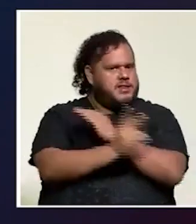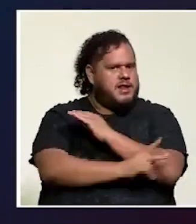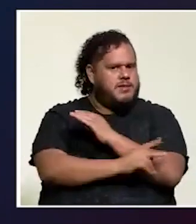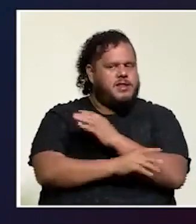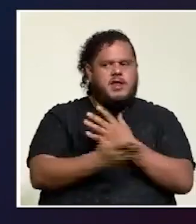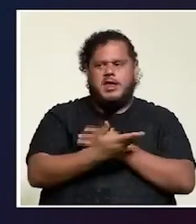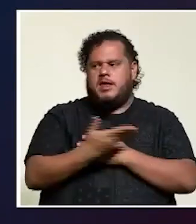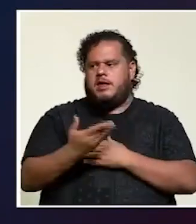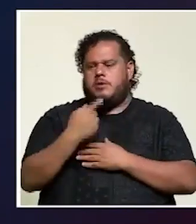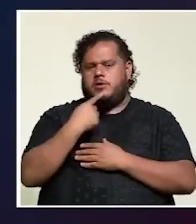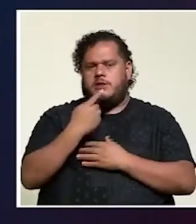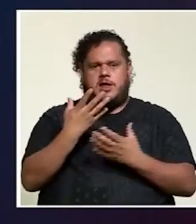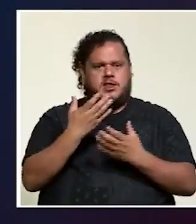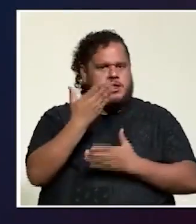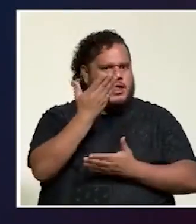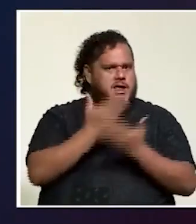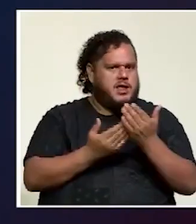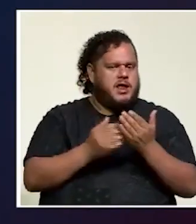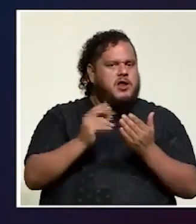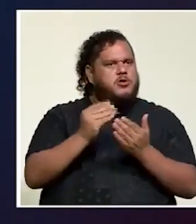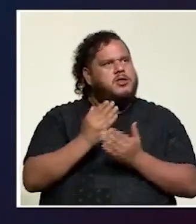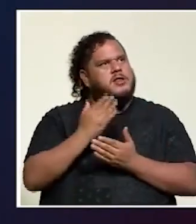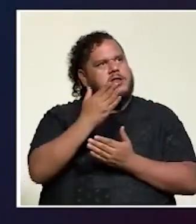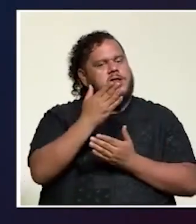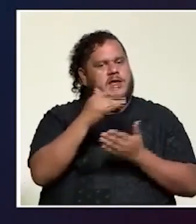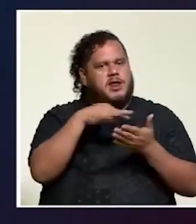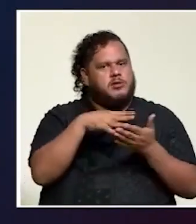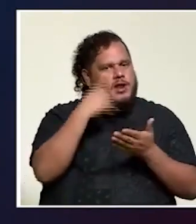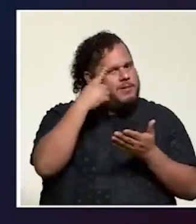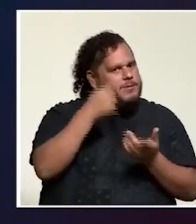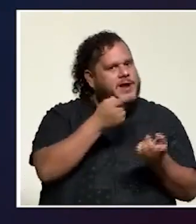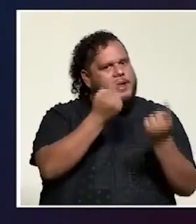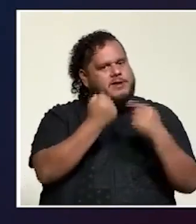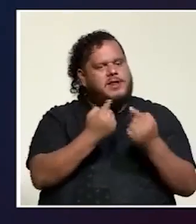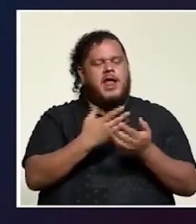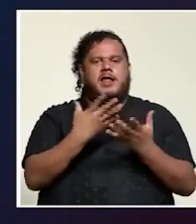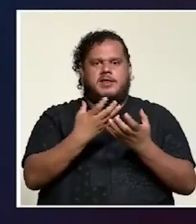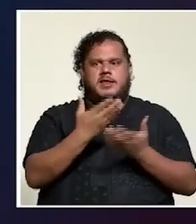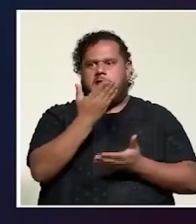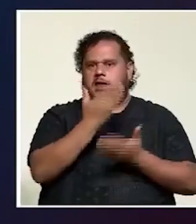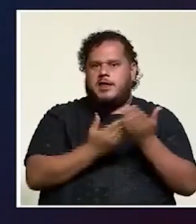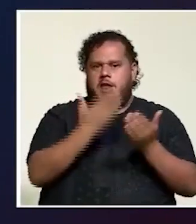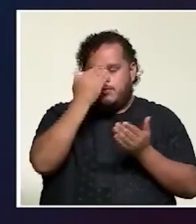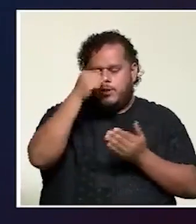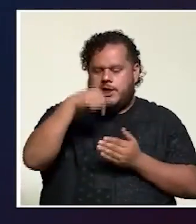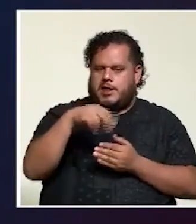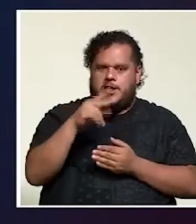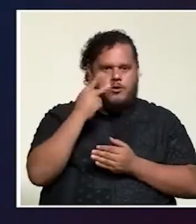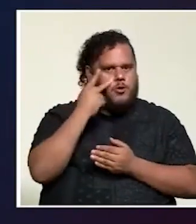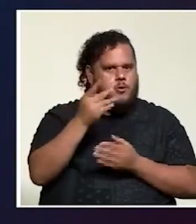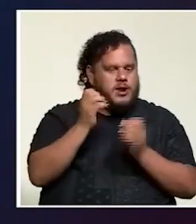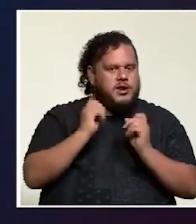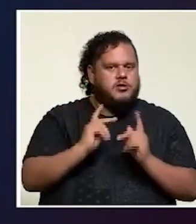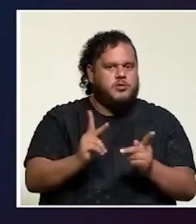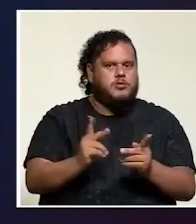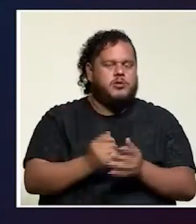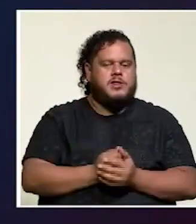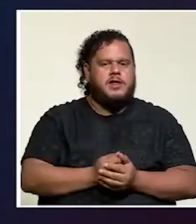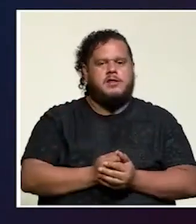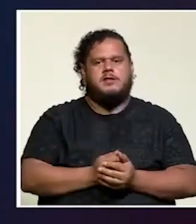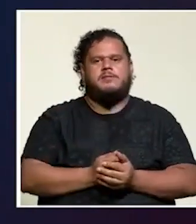dicen que se quieren ir no es que se quieren ir a estudiar para regresar, se quieren ir del país porque aquí no ven las oportunidades.